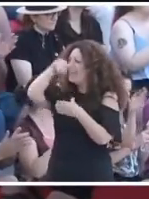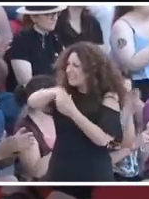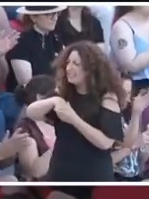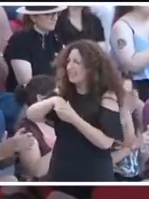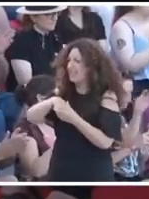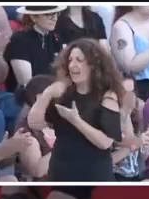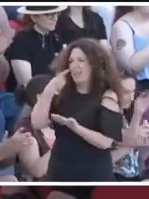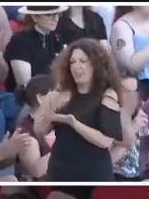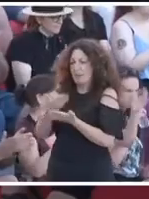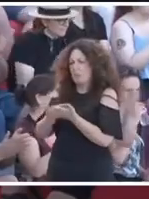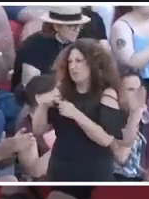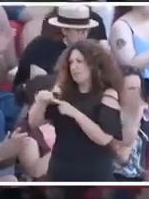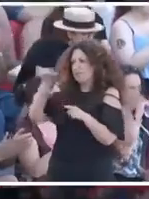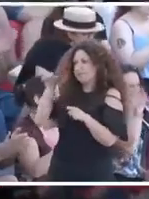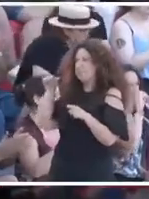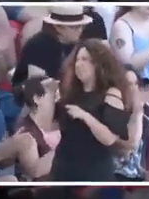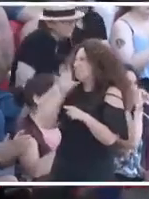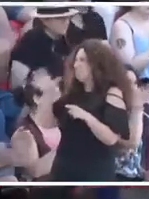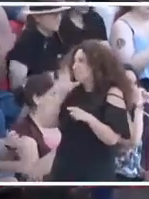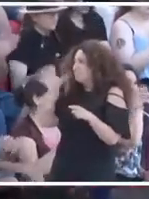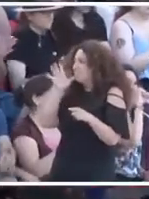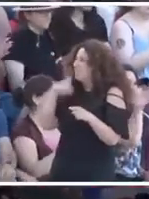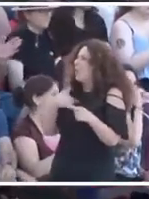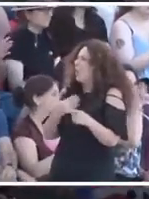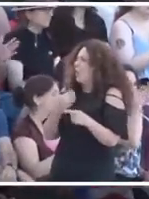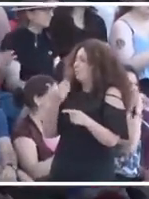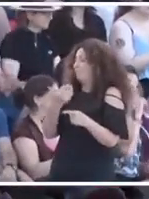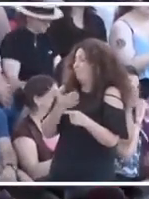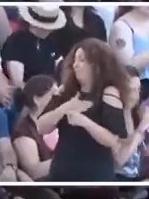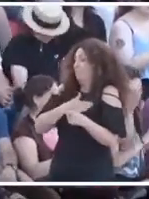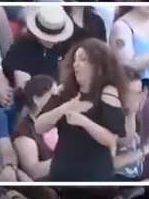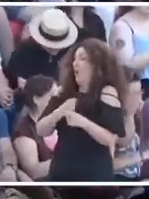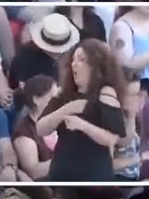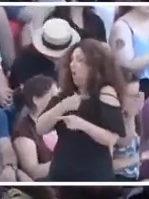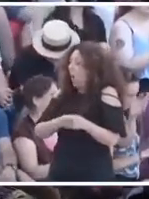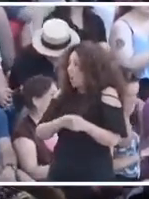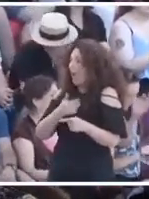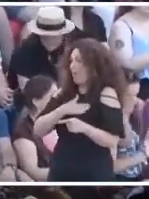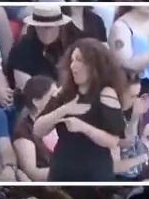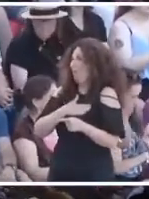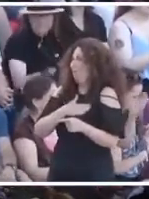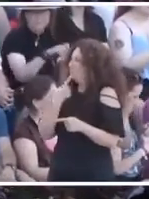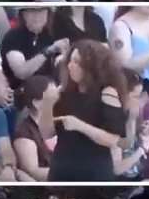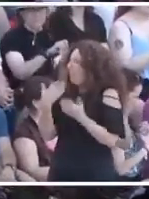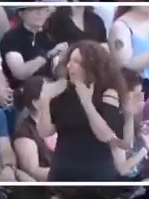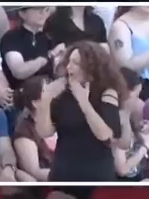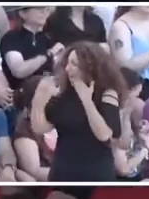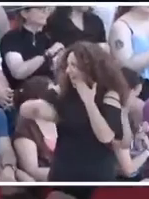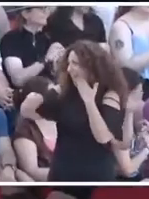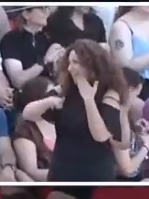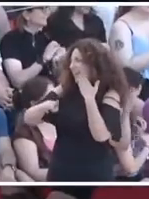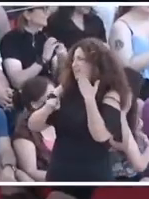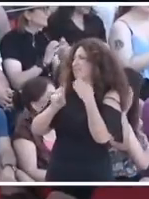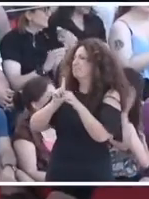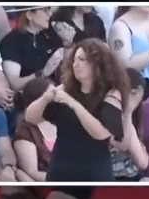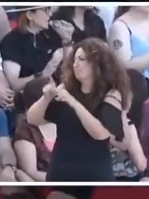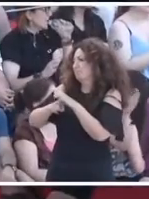tiene precedentes. De todo corazón, muchísimas gracias.